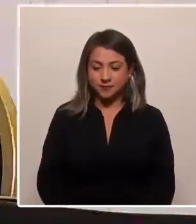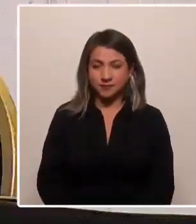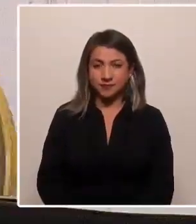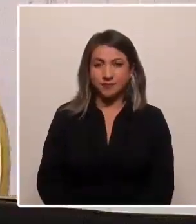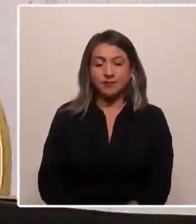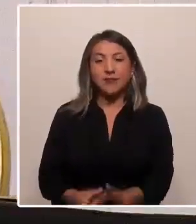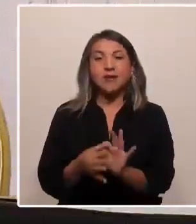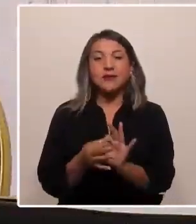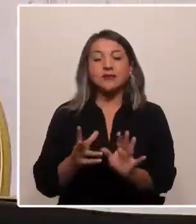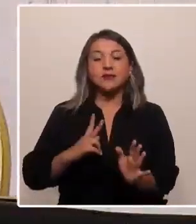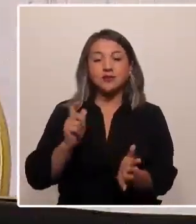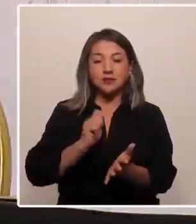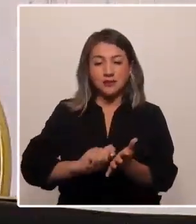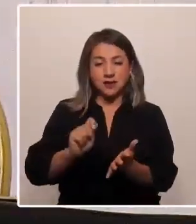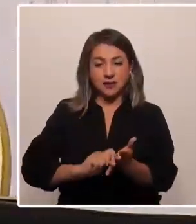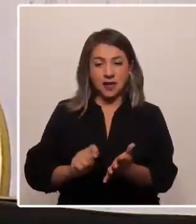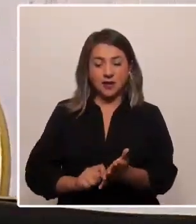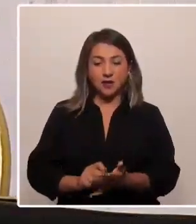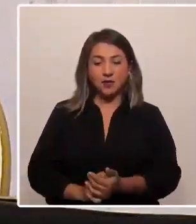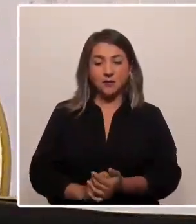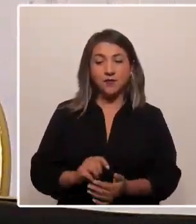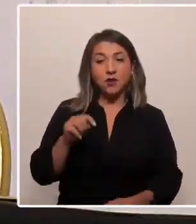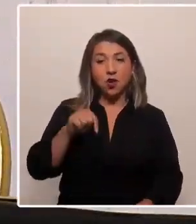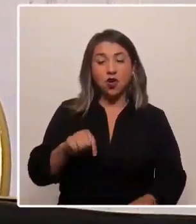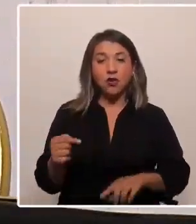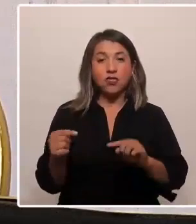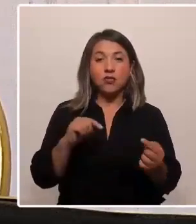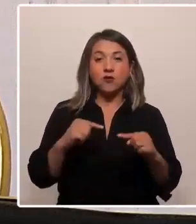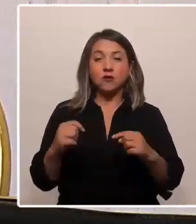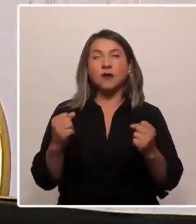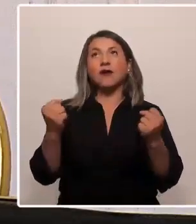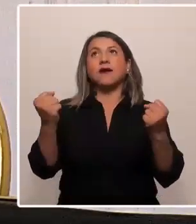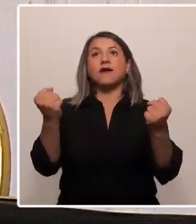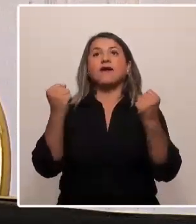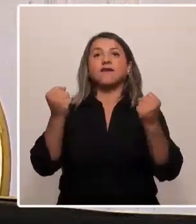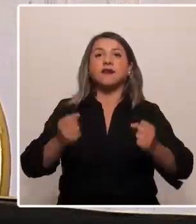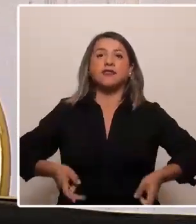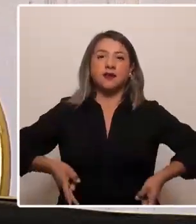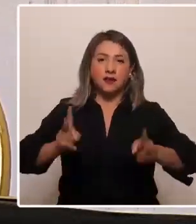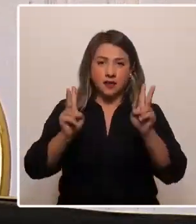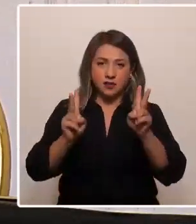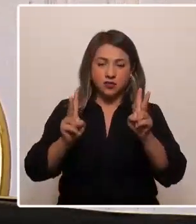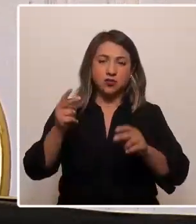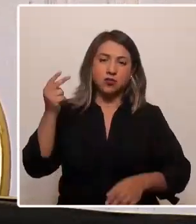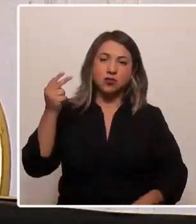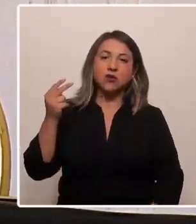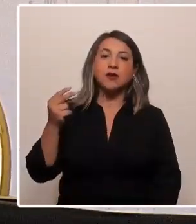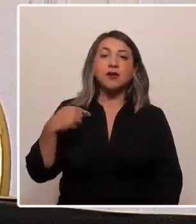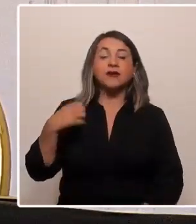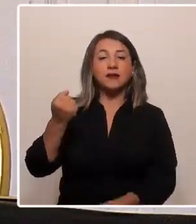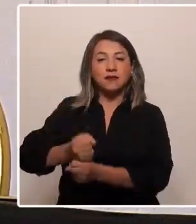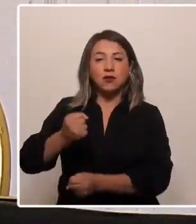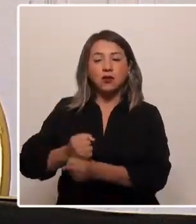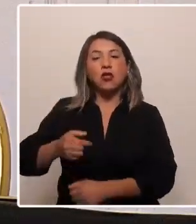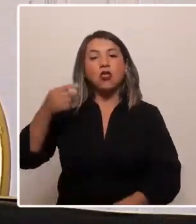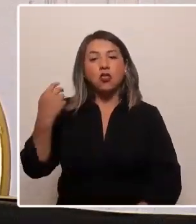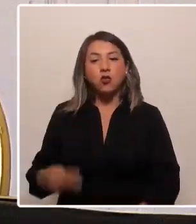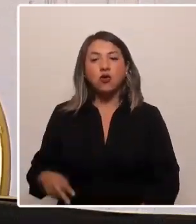Gracias, secretario. Hoy día discutimos al fin el derecho de los trabajadores a ser dueños de sus ahorros sin